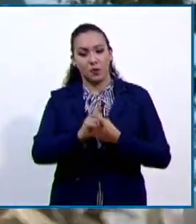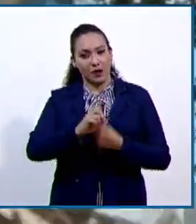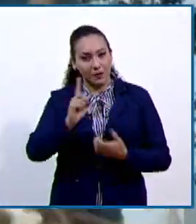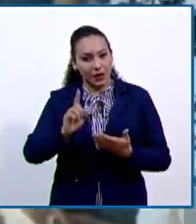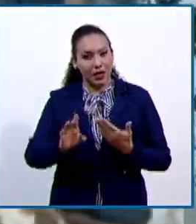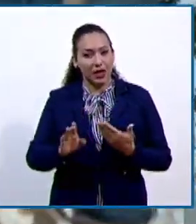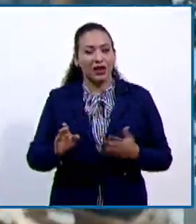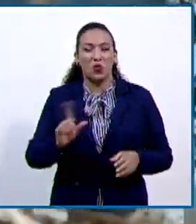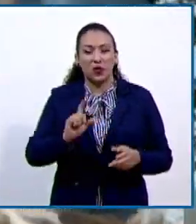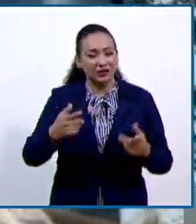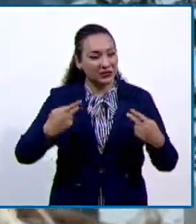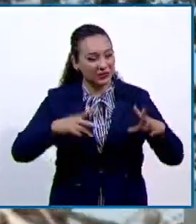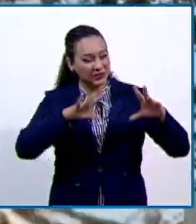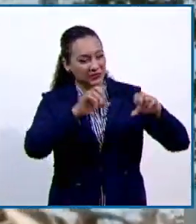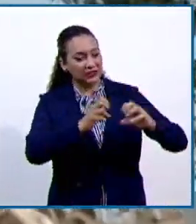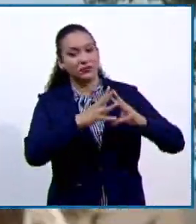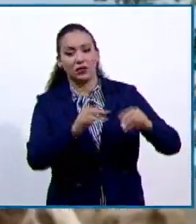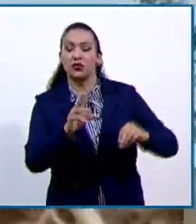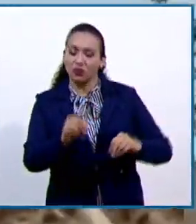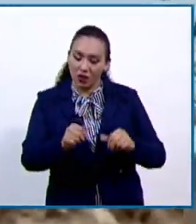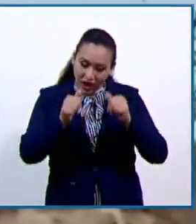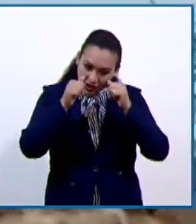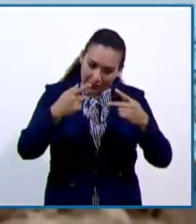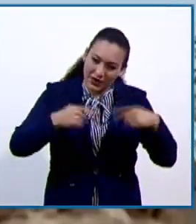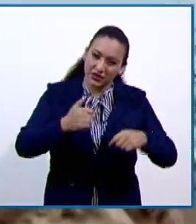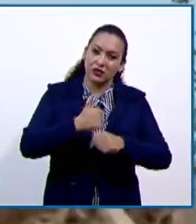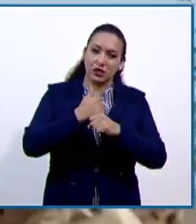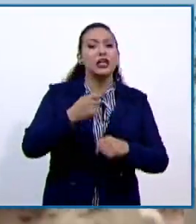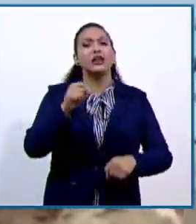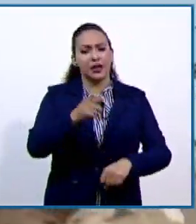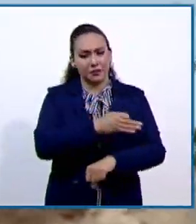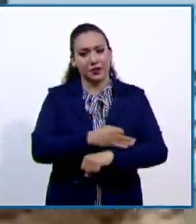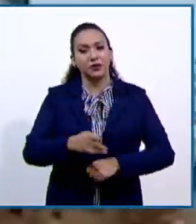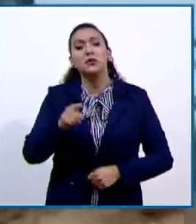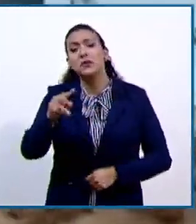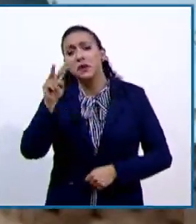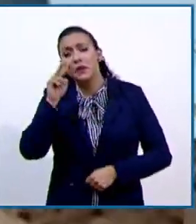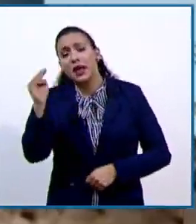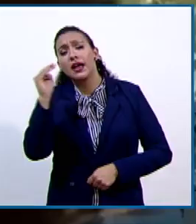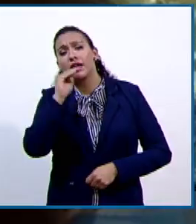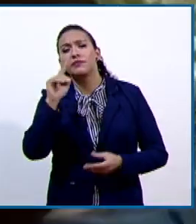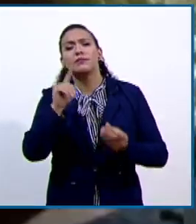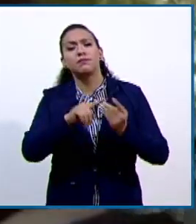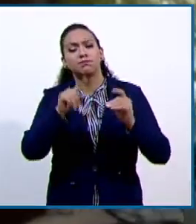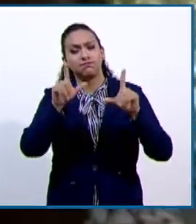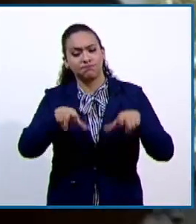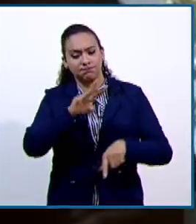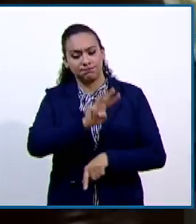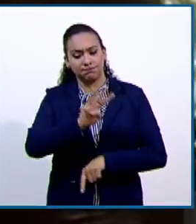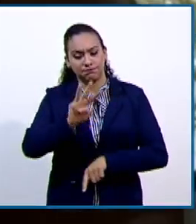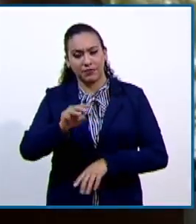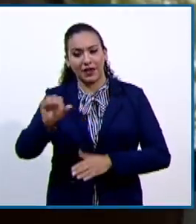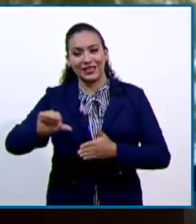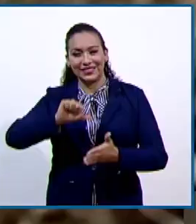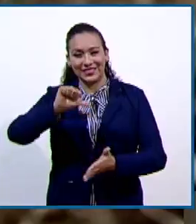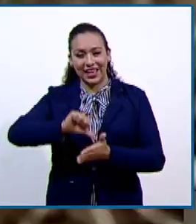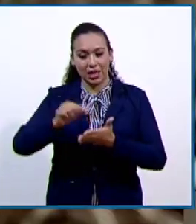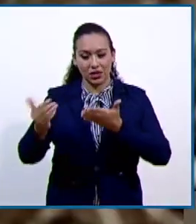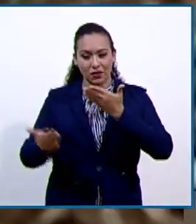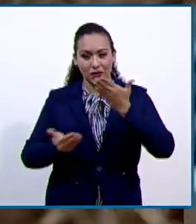y garantizar los derechos de las víctimas. Puede consultarlo de manera gratuita en el sitio web del Centro de